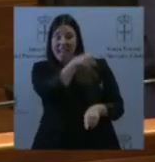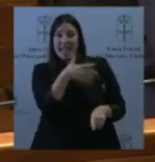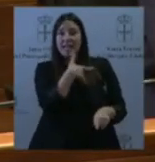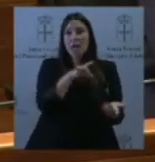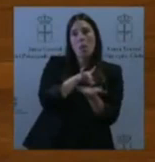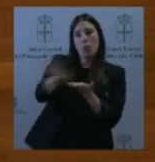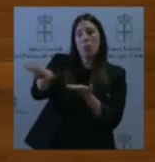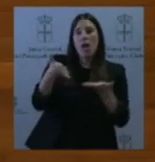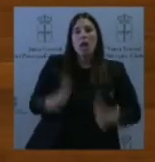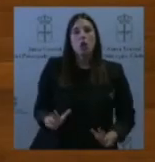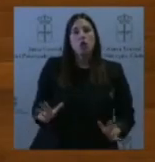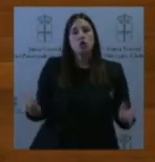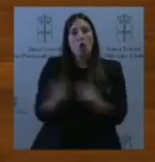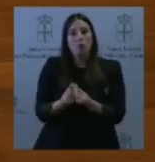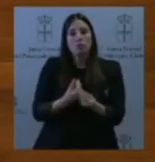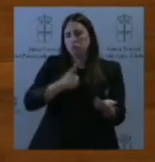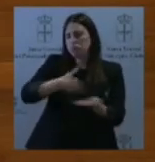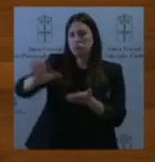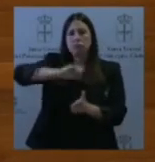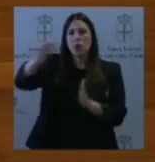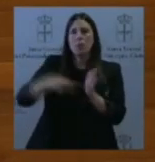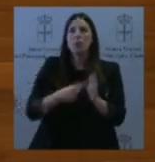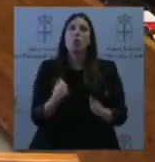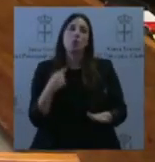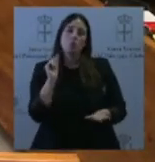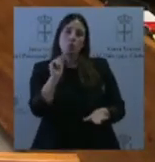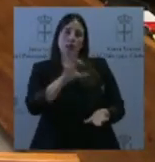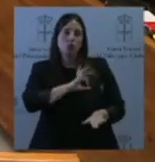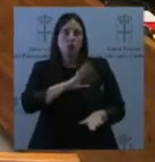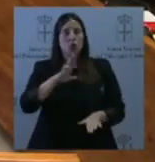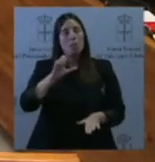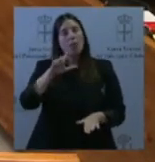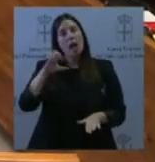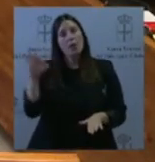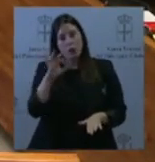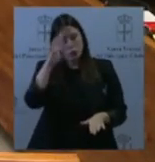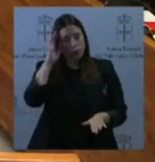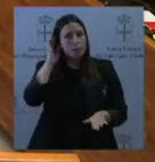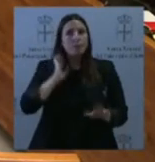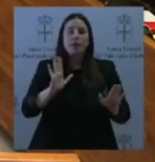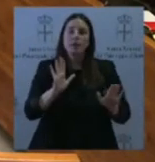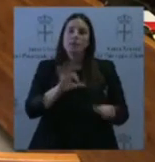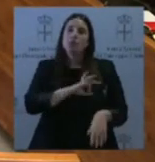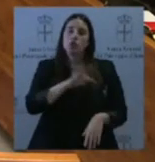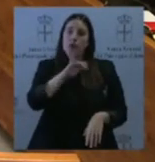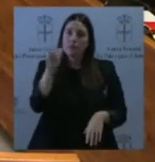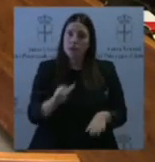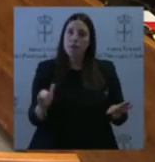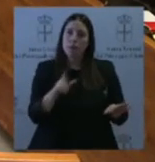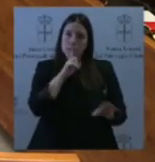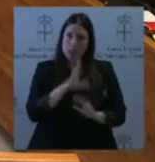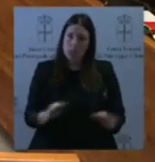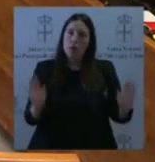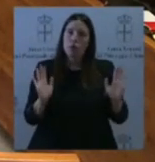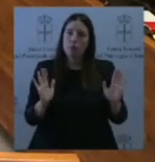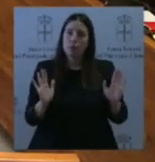Un momentito, señor Palacios. No se preocupe. Señora Fernández Urlé. Puede seguir hablando. Guarde silencio. No, pero no se preocupe, presidente, que no me molesta, ¿eh?